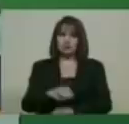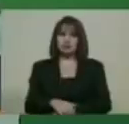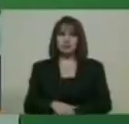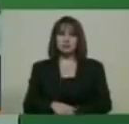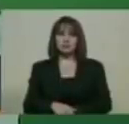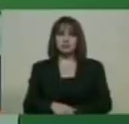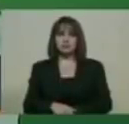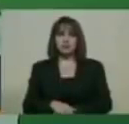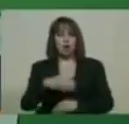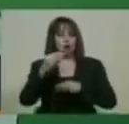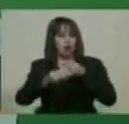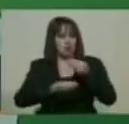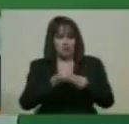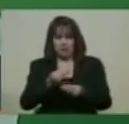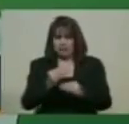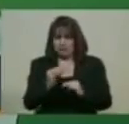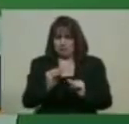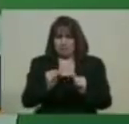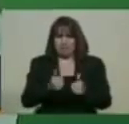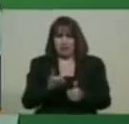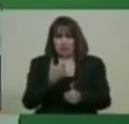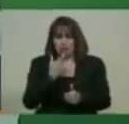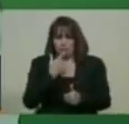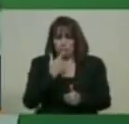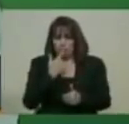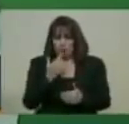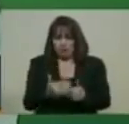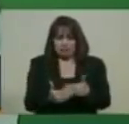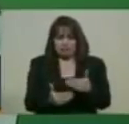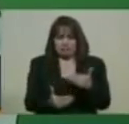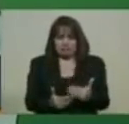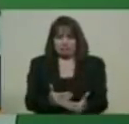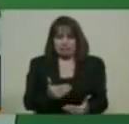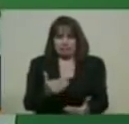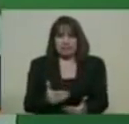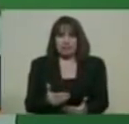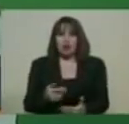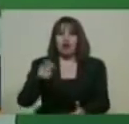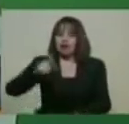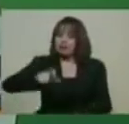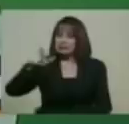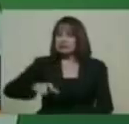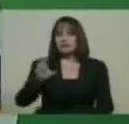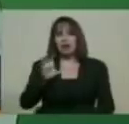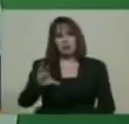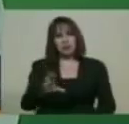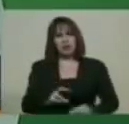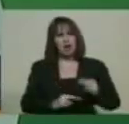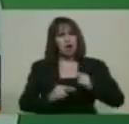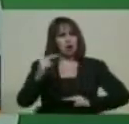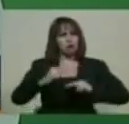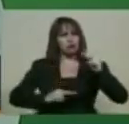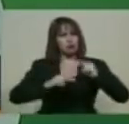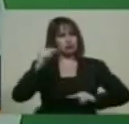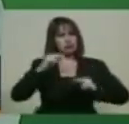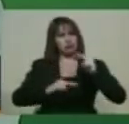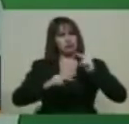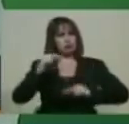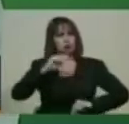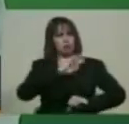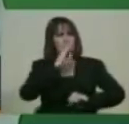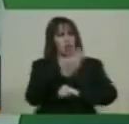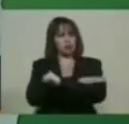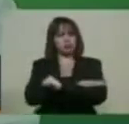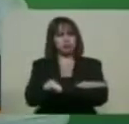Y lo que hemos hecho apenas es un preludio de lo que exige nuestra patria en la construcción de un